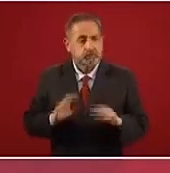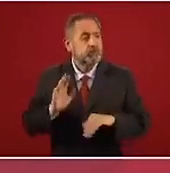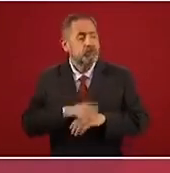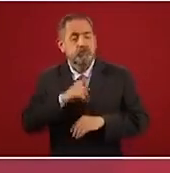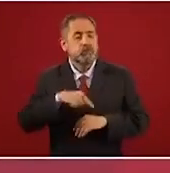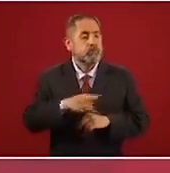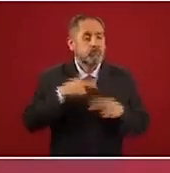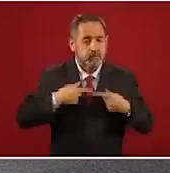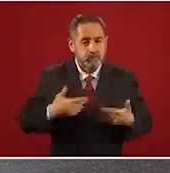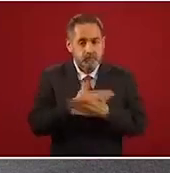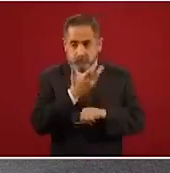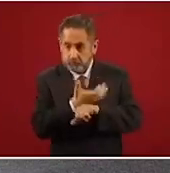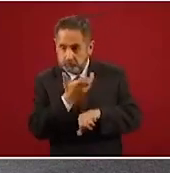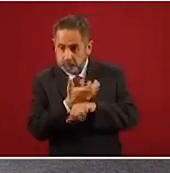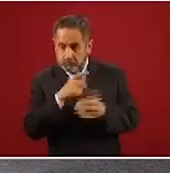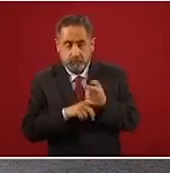estadounidenses también